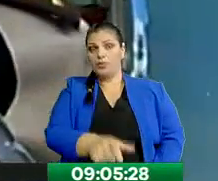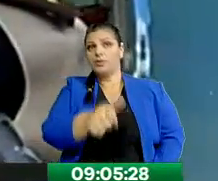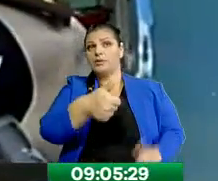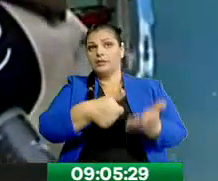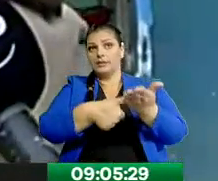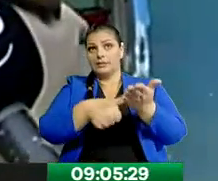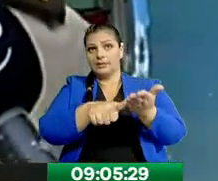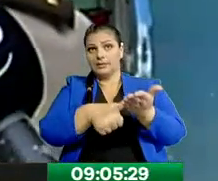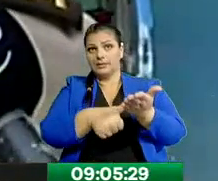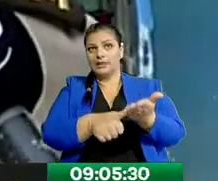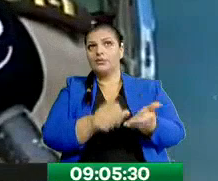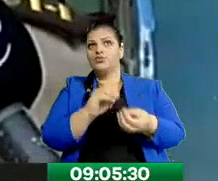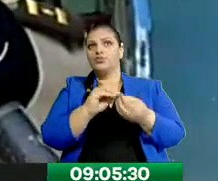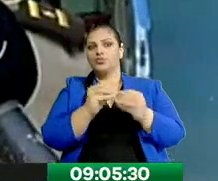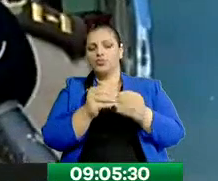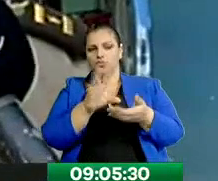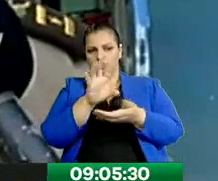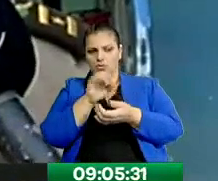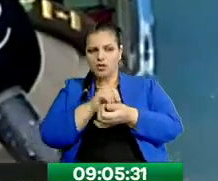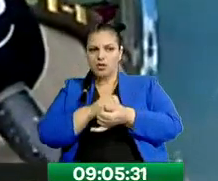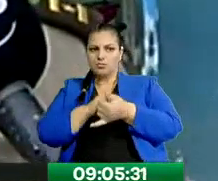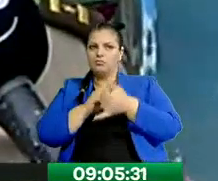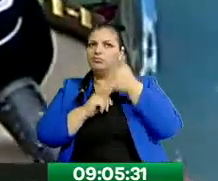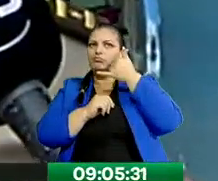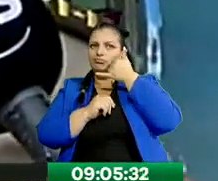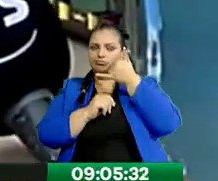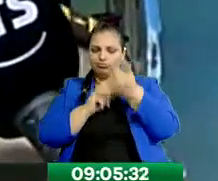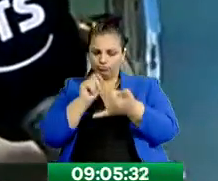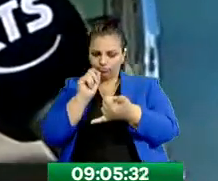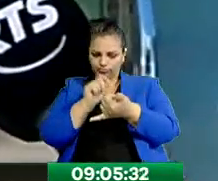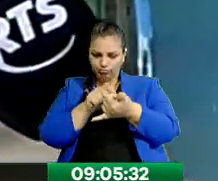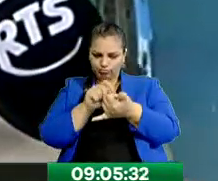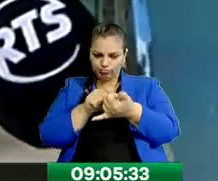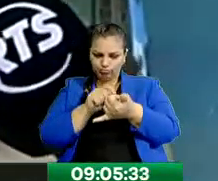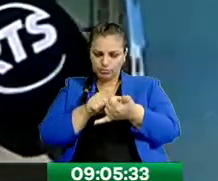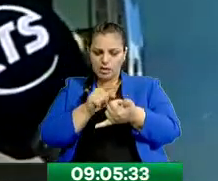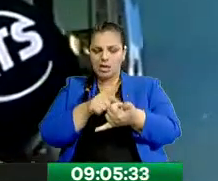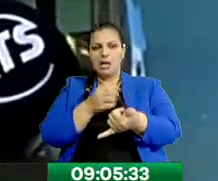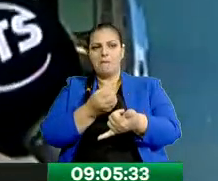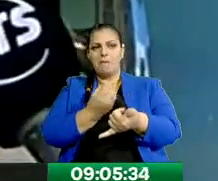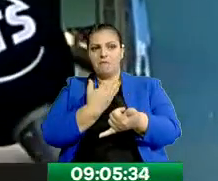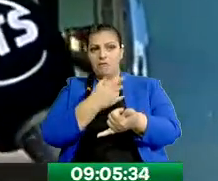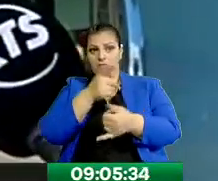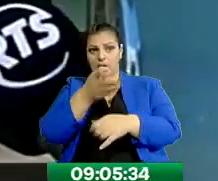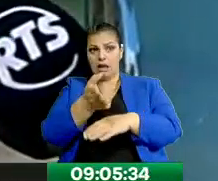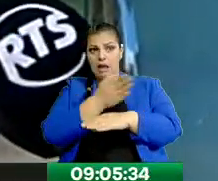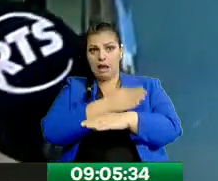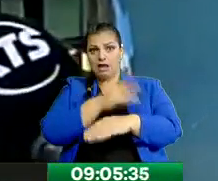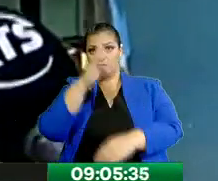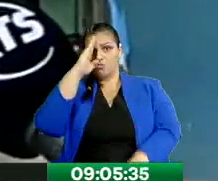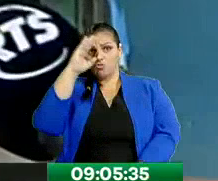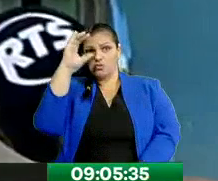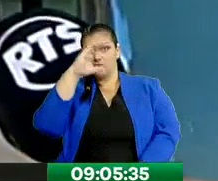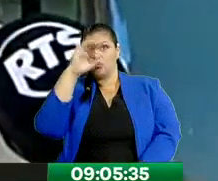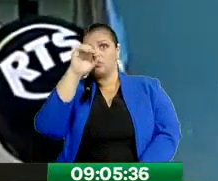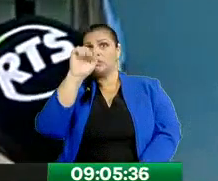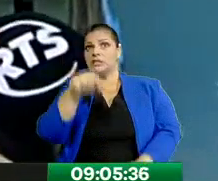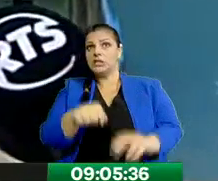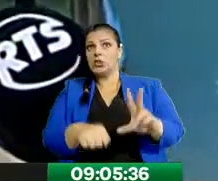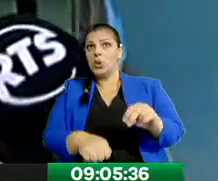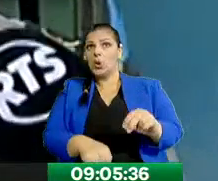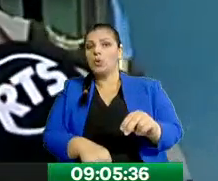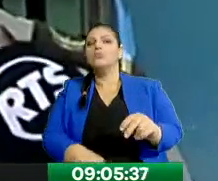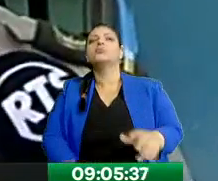tienen algún llamado por parte de la Administración de Justicia. Esos son los operativos que estamos haciendo día a día en diferentes sectores de la ciudad.